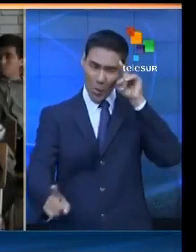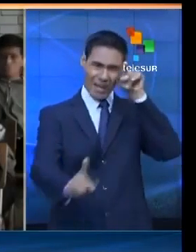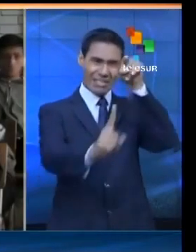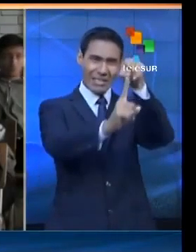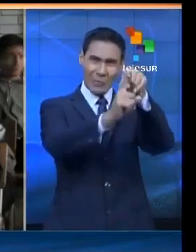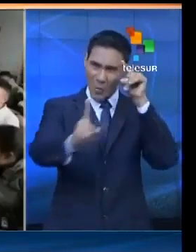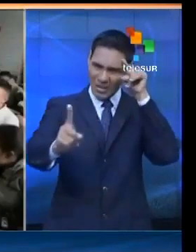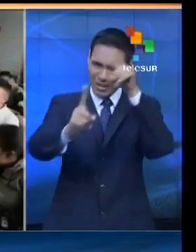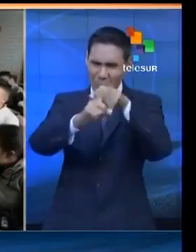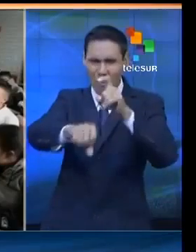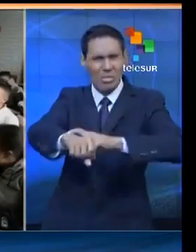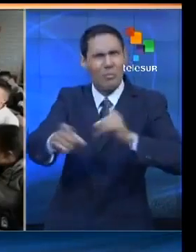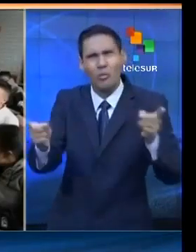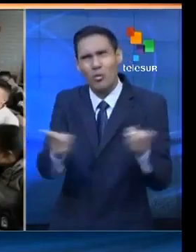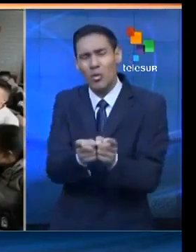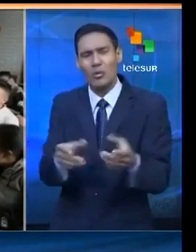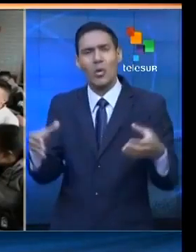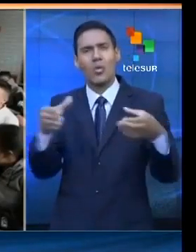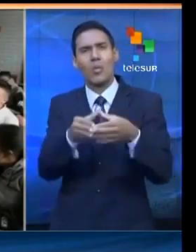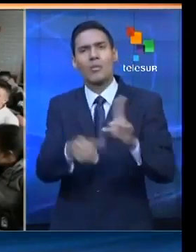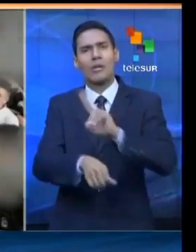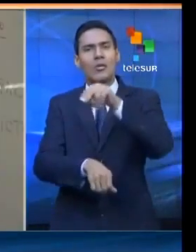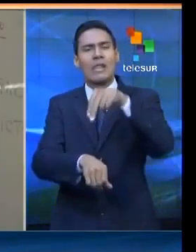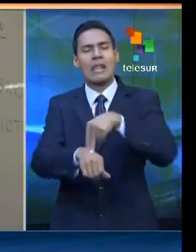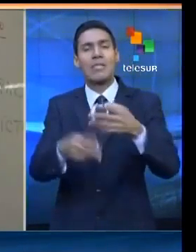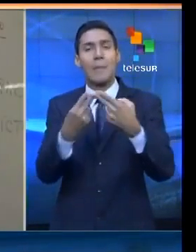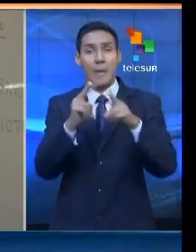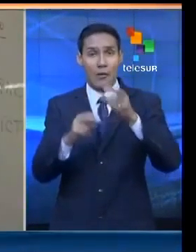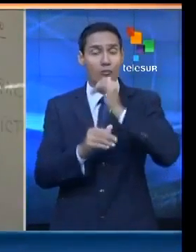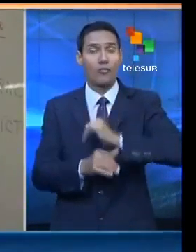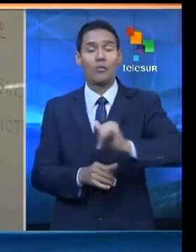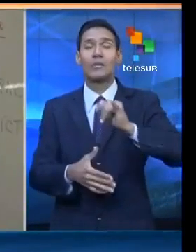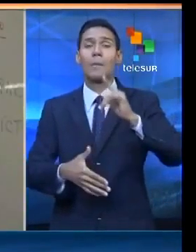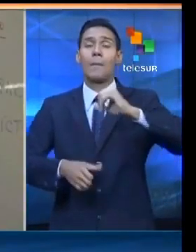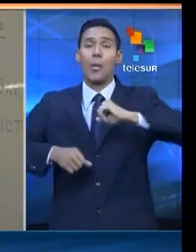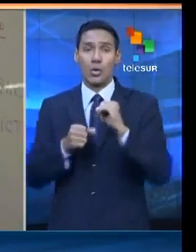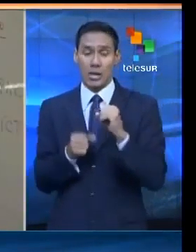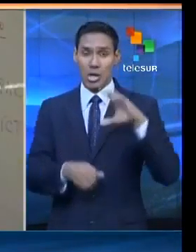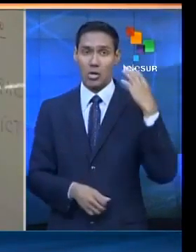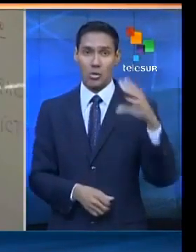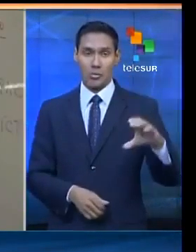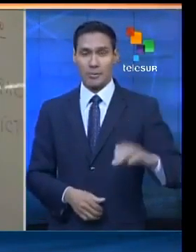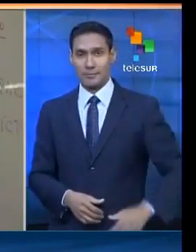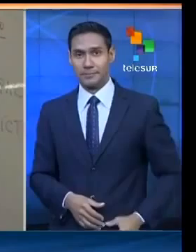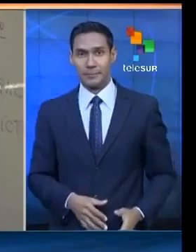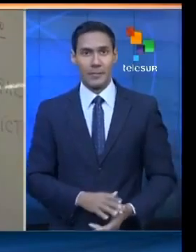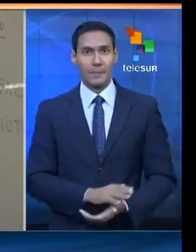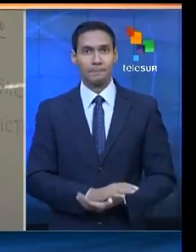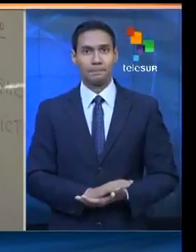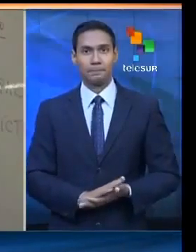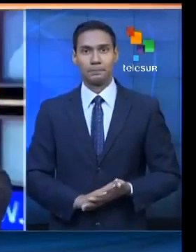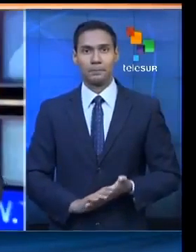corto plazo de este Consejo Nacional de Paz. Vladimir Carrillo, Telesur, Bogotá, Colombia.